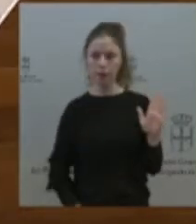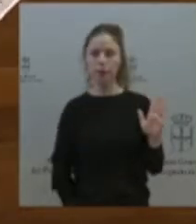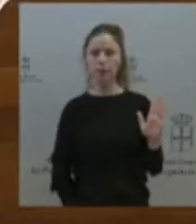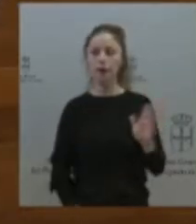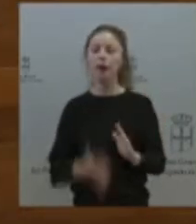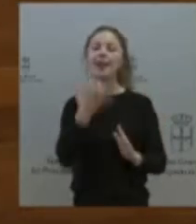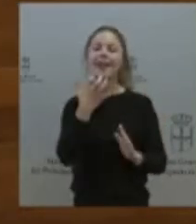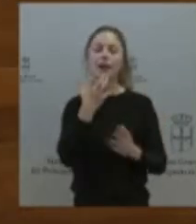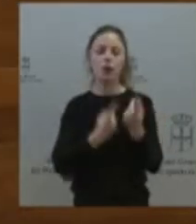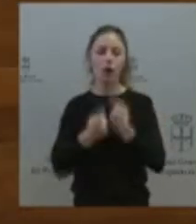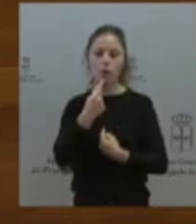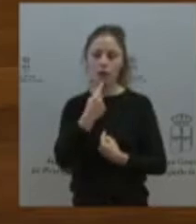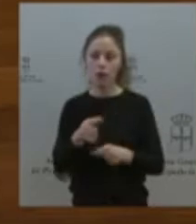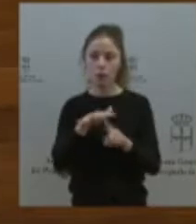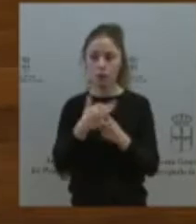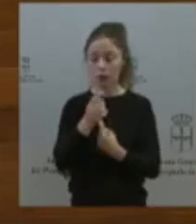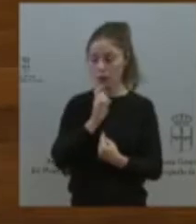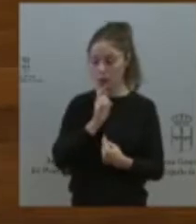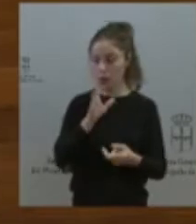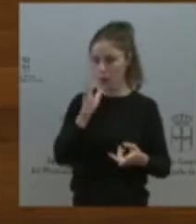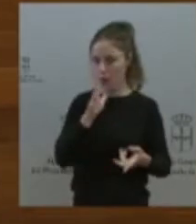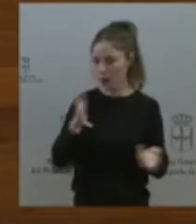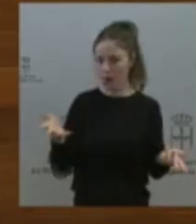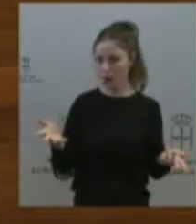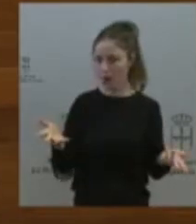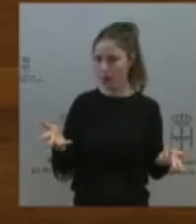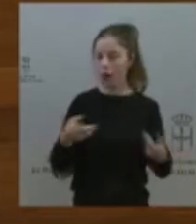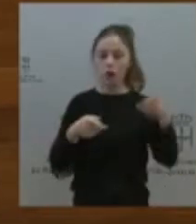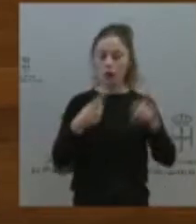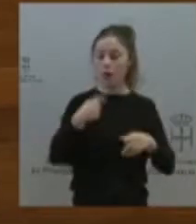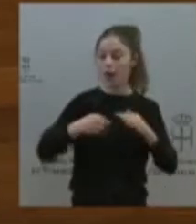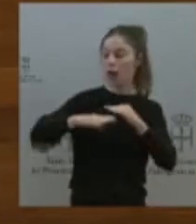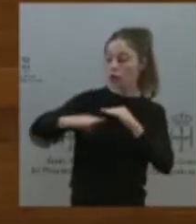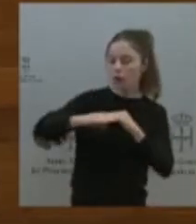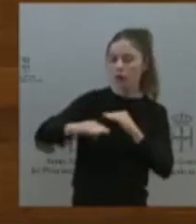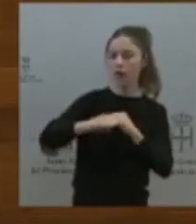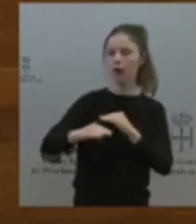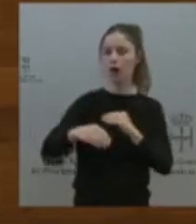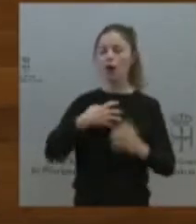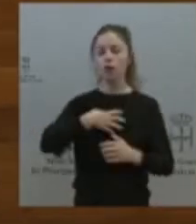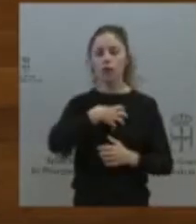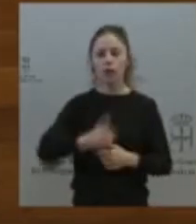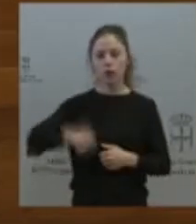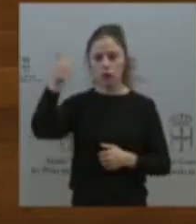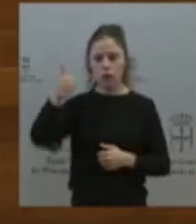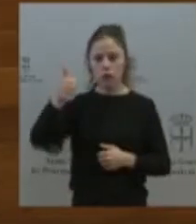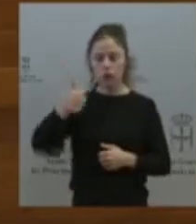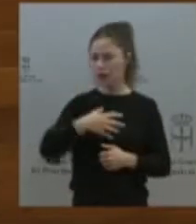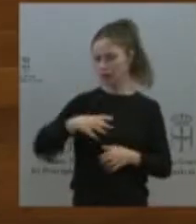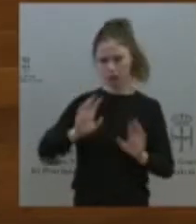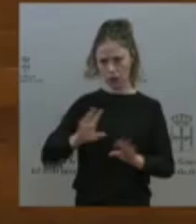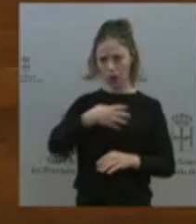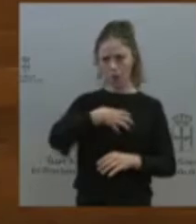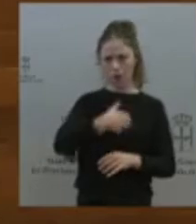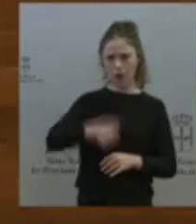claro, es que me dice la sostenibilidad, más funcionarios. No, más funcionarios es menos gente en lista de espera sanitaria.